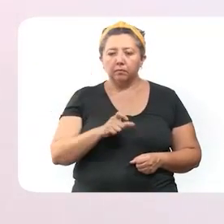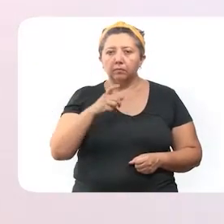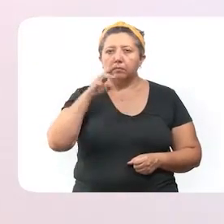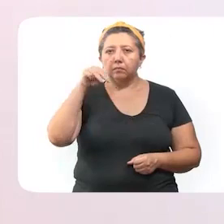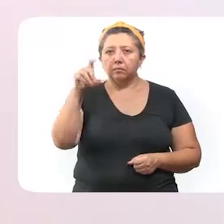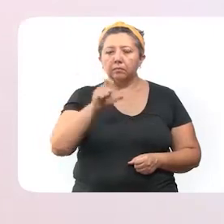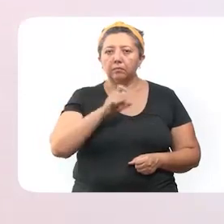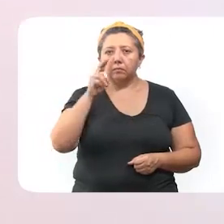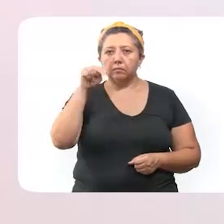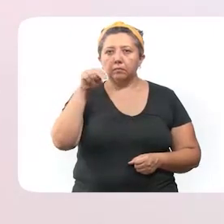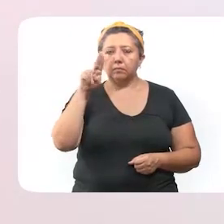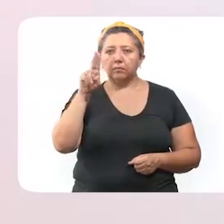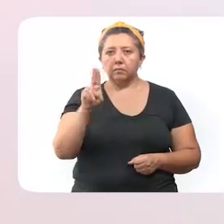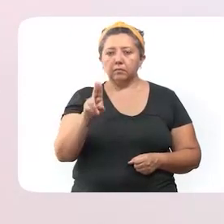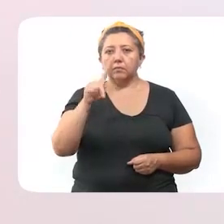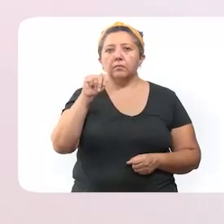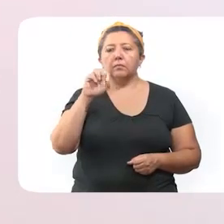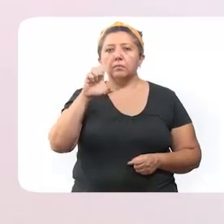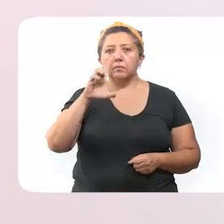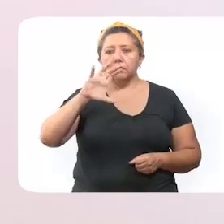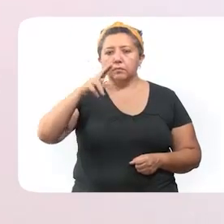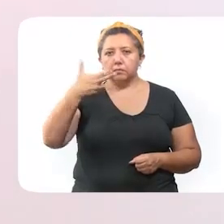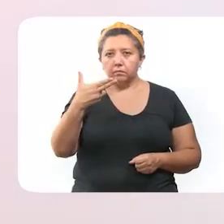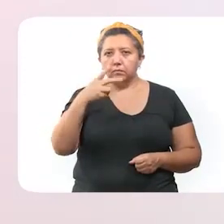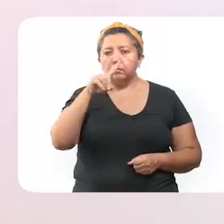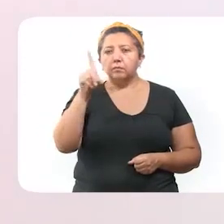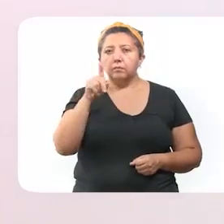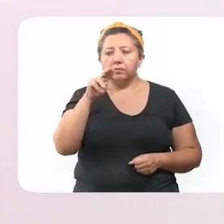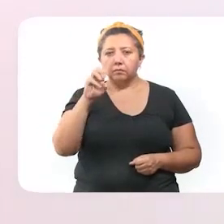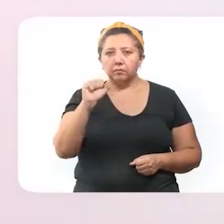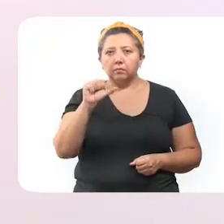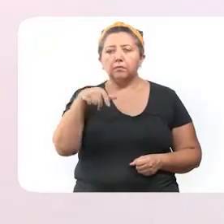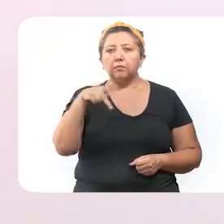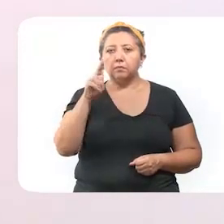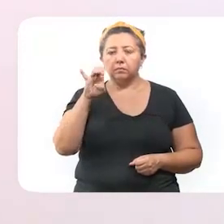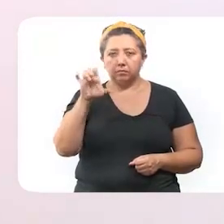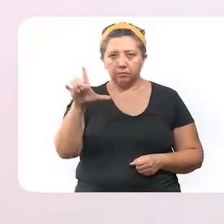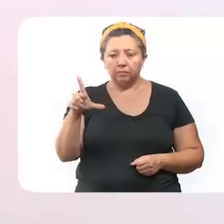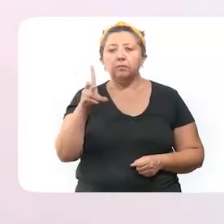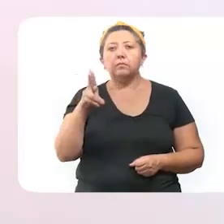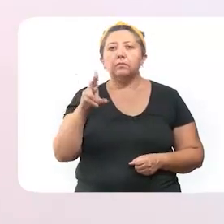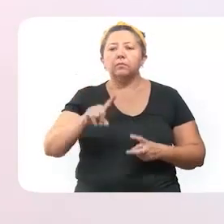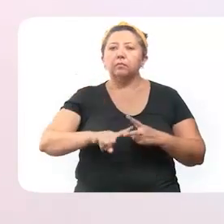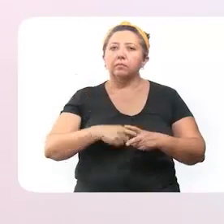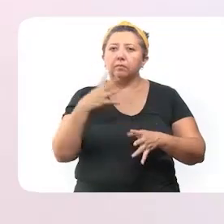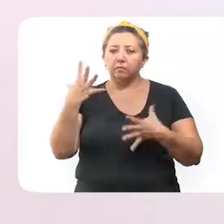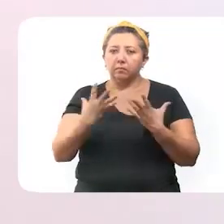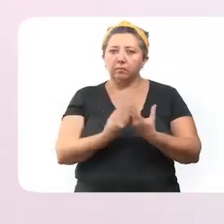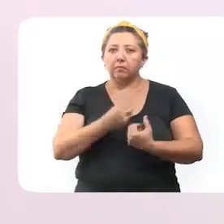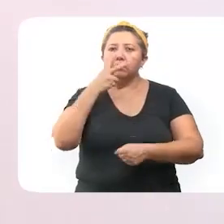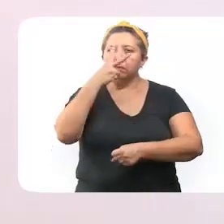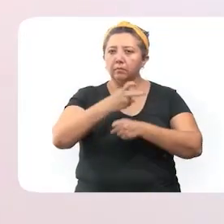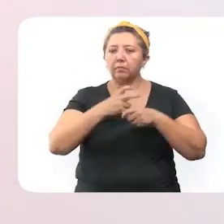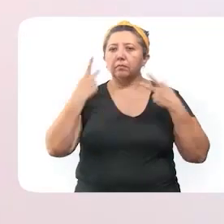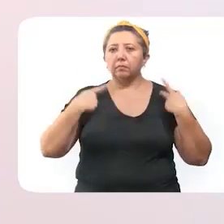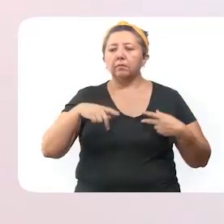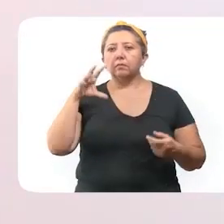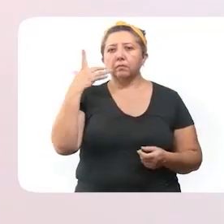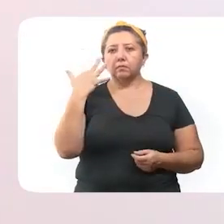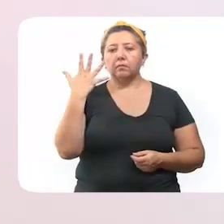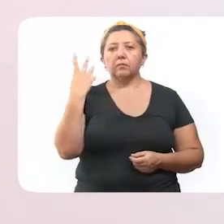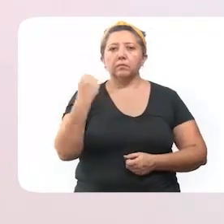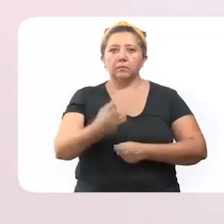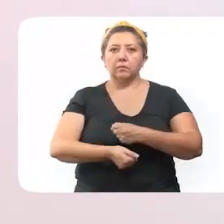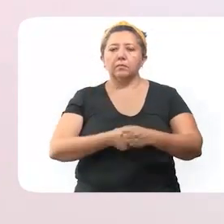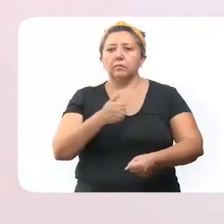Oxcuscap, Maxcanú, Acanqué, Tecó, Yaxcabat, Sucacap y Aquil. También iniciaremos la segunda dosis para personas de 50